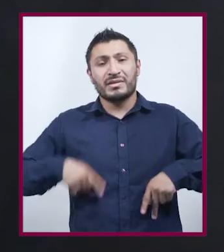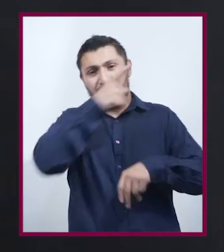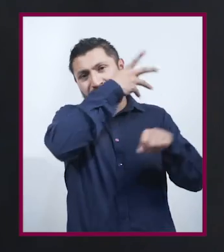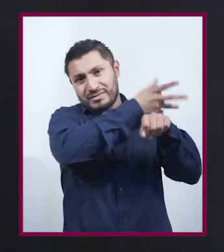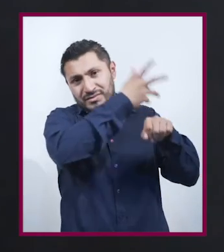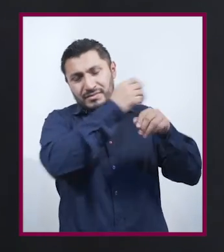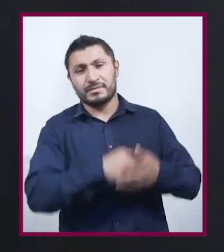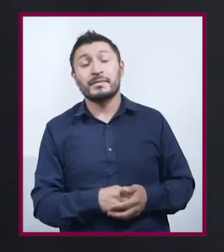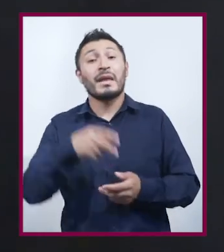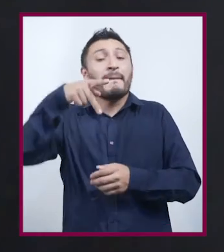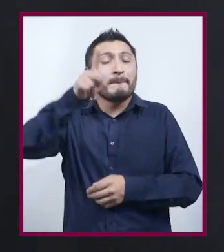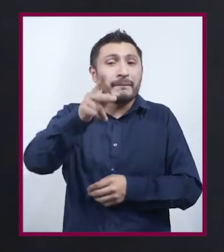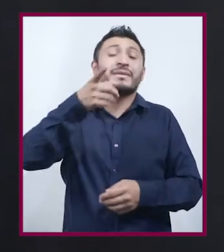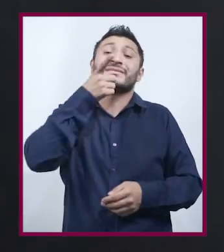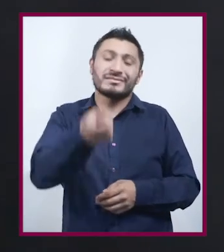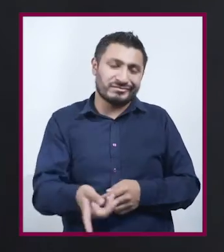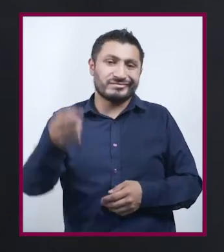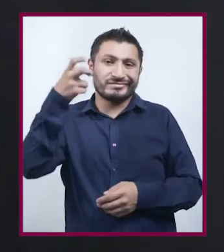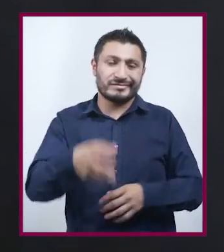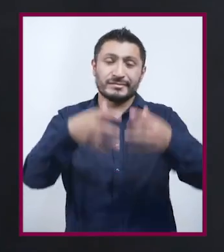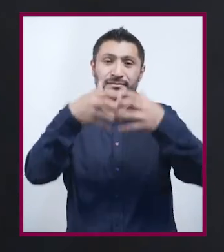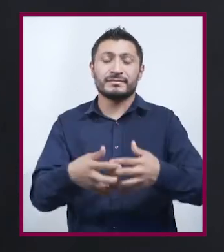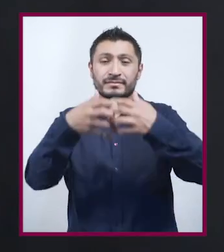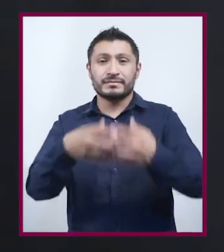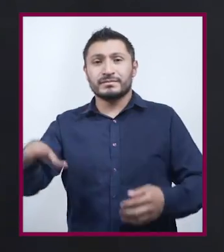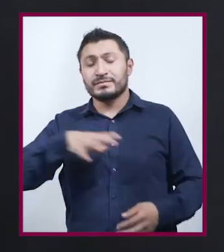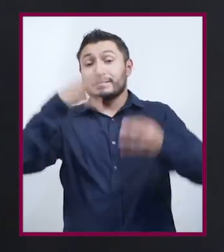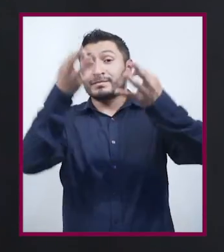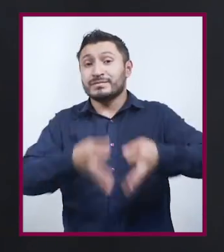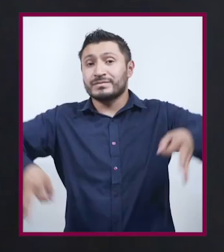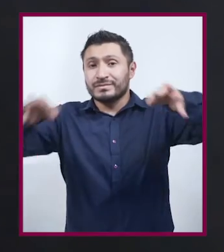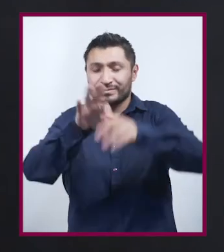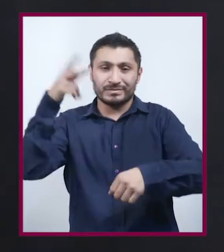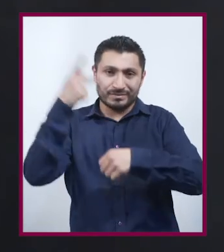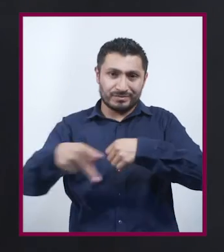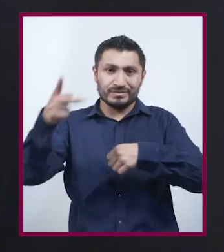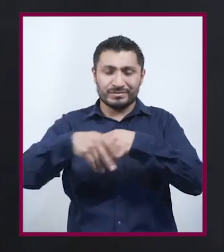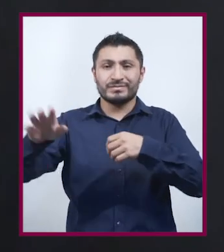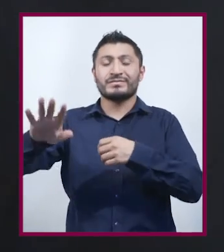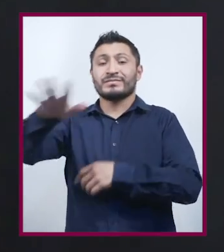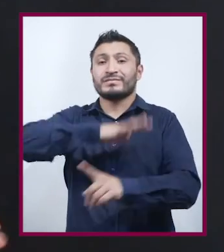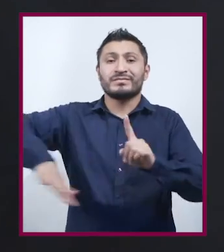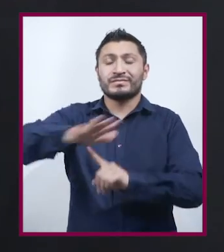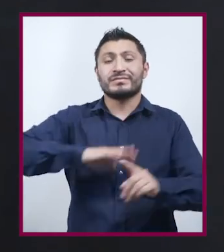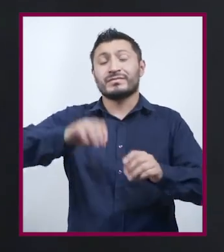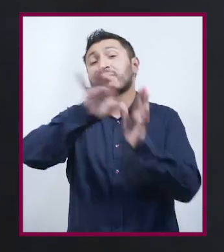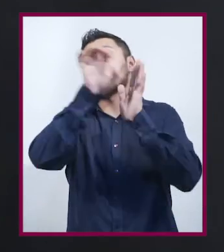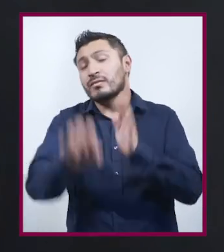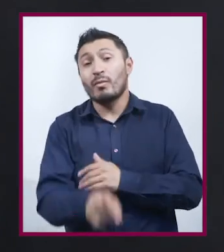Estados Unidos. Pero hay que mencionar que esta es una industria que tiene importantes consecuencias en el medio ambiente. Por